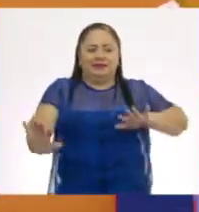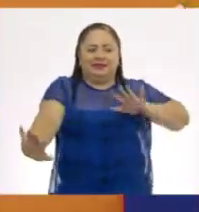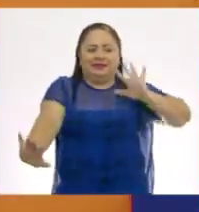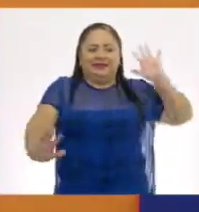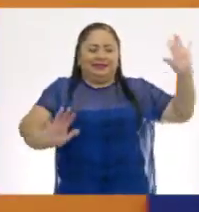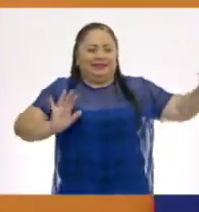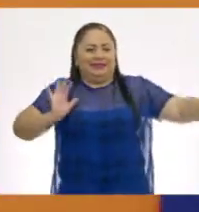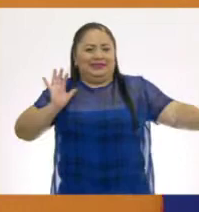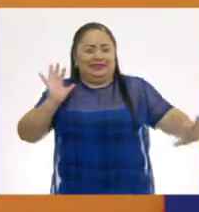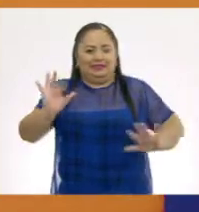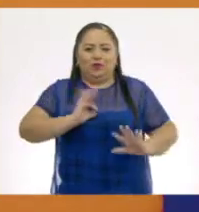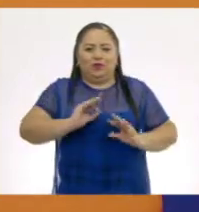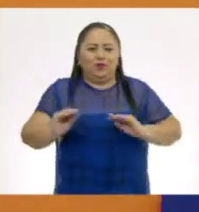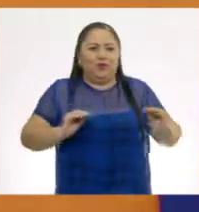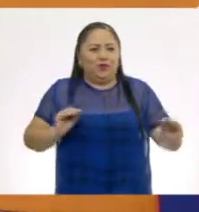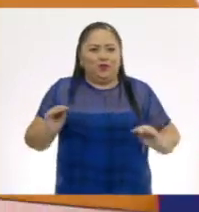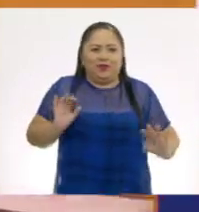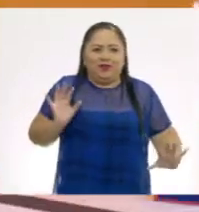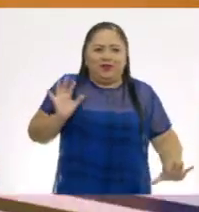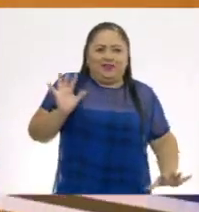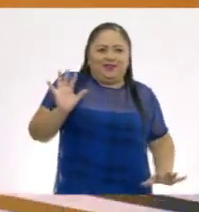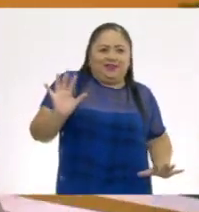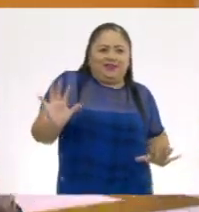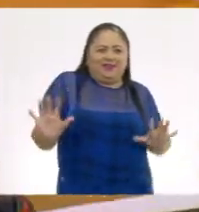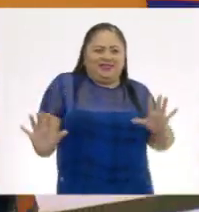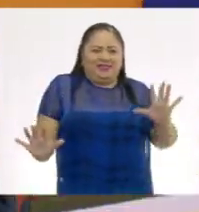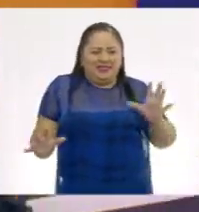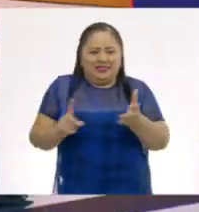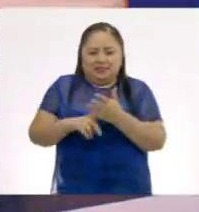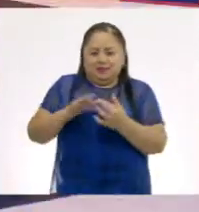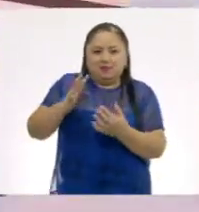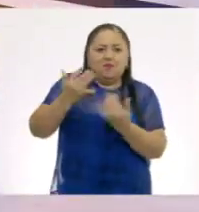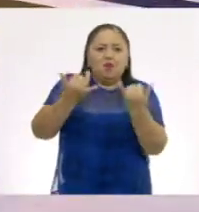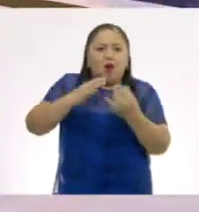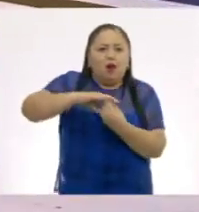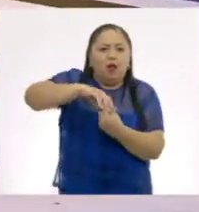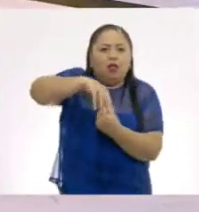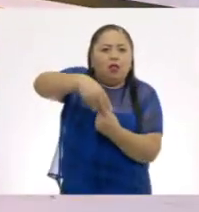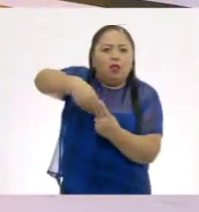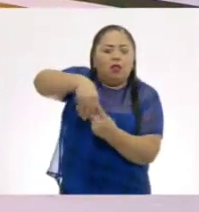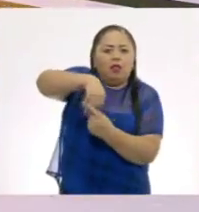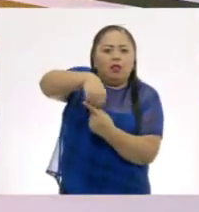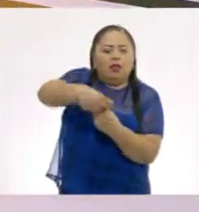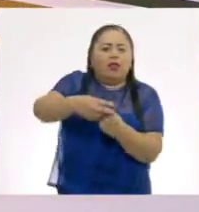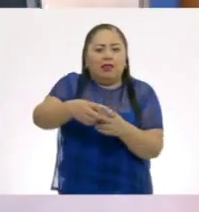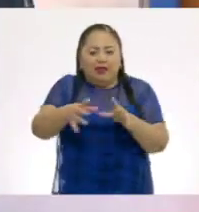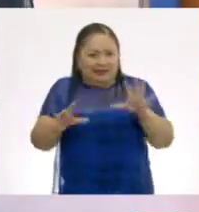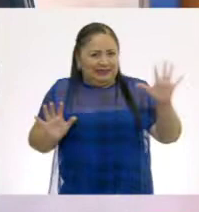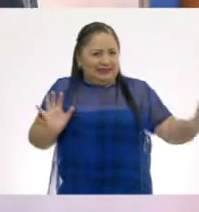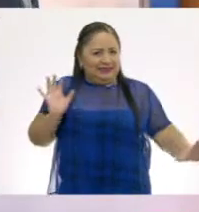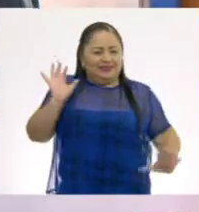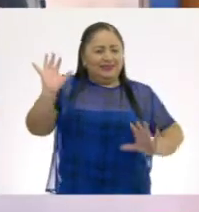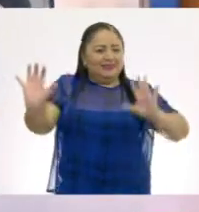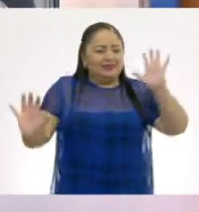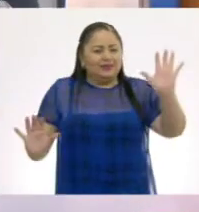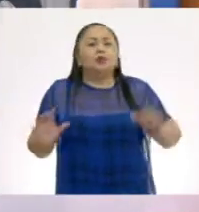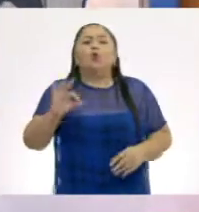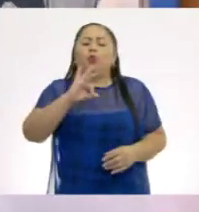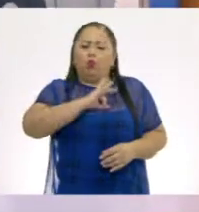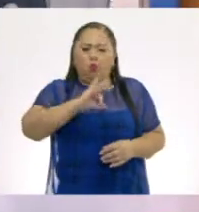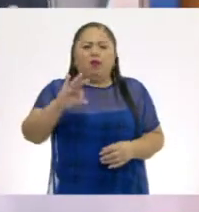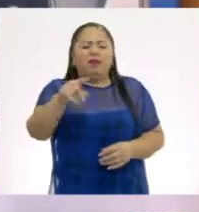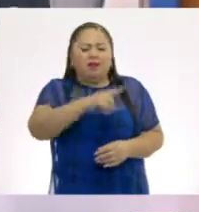todos mano. Los movimientos. Exactamente. Como que se enredan. Y entonces